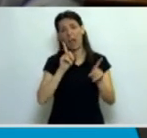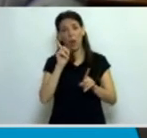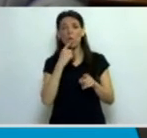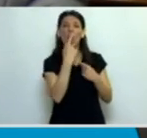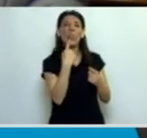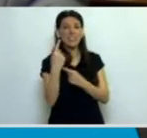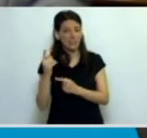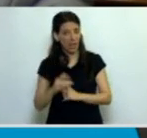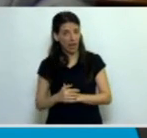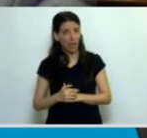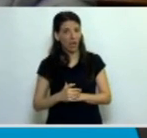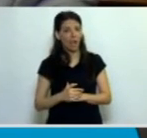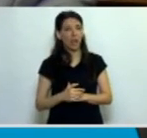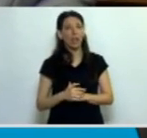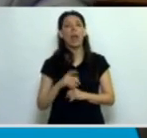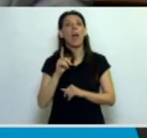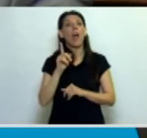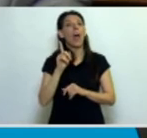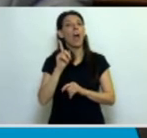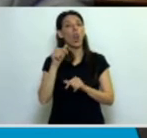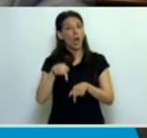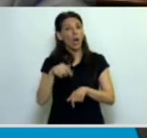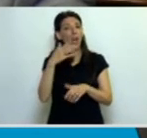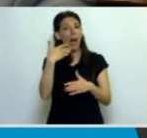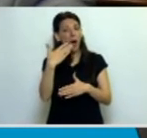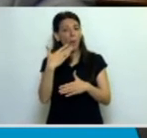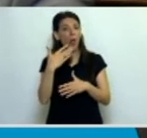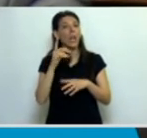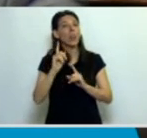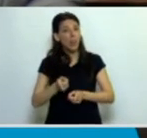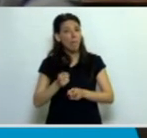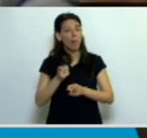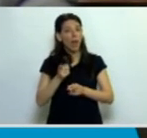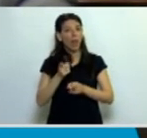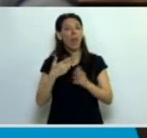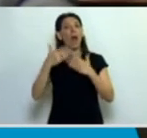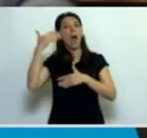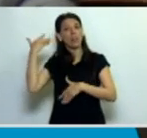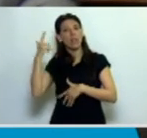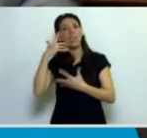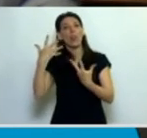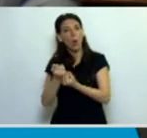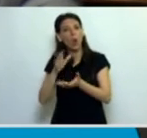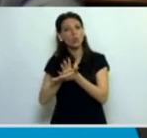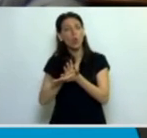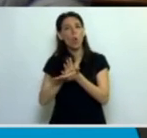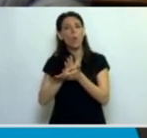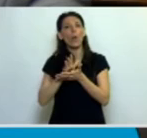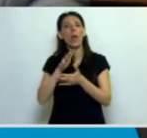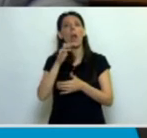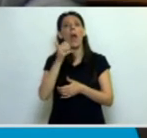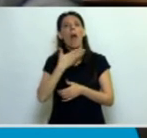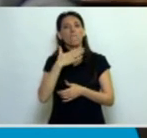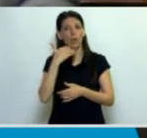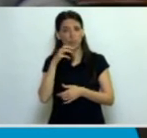ellos fueron parte de los que impulsaron las privatizaciones, pero también es verdad que, como ya se ha